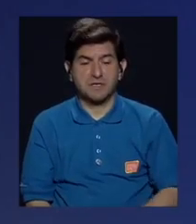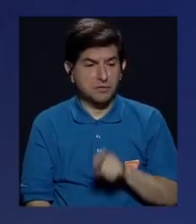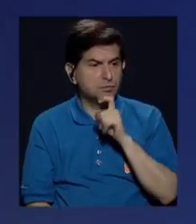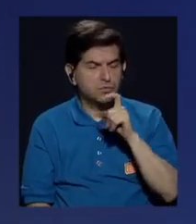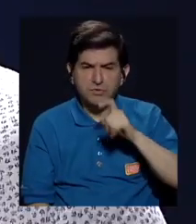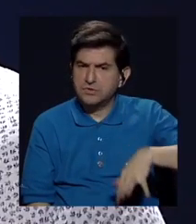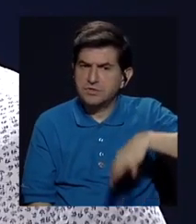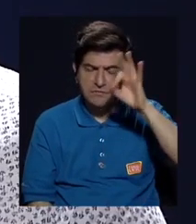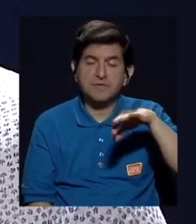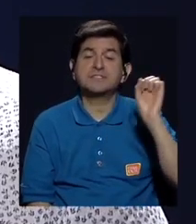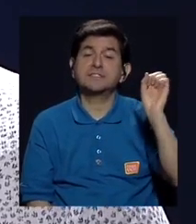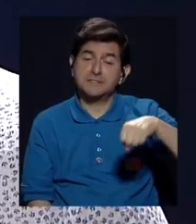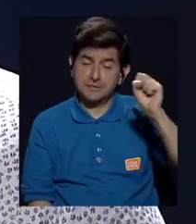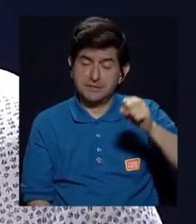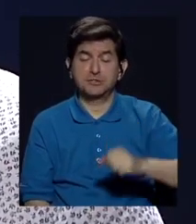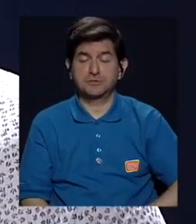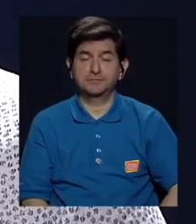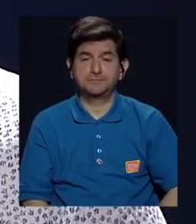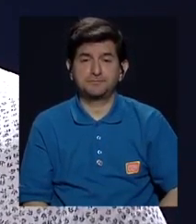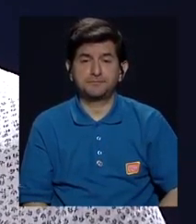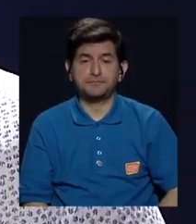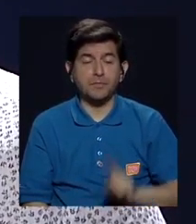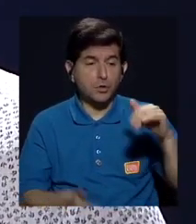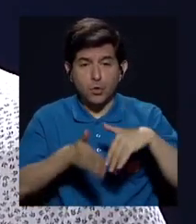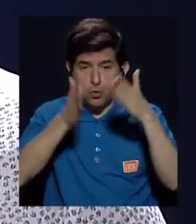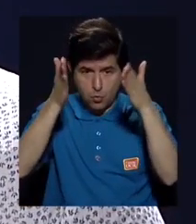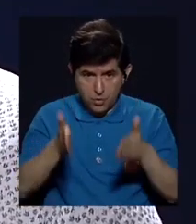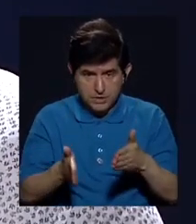de encontrar. Sí, definitivamente un estudiante